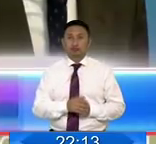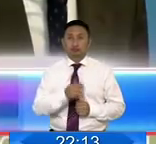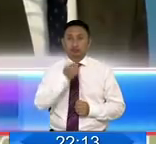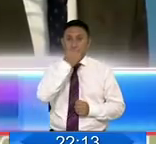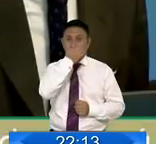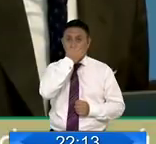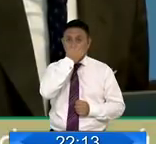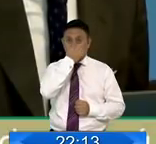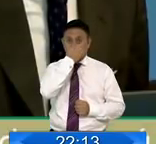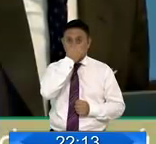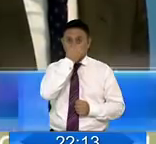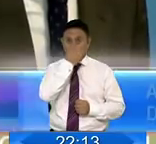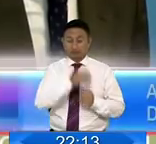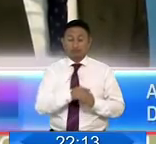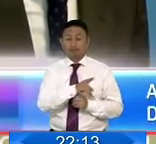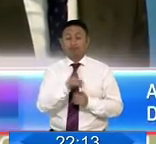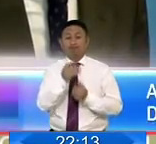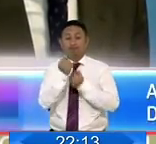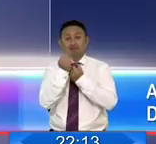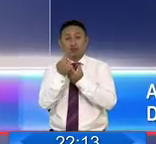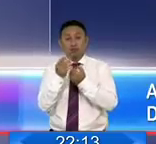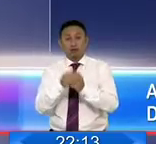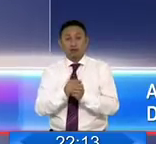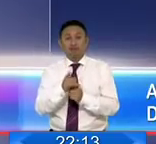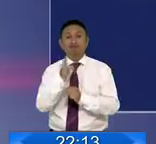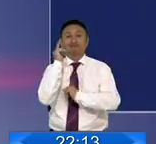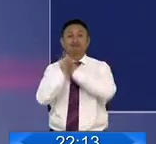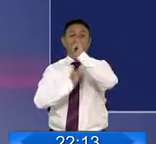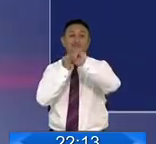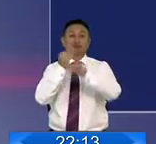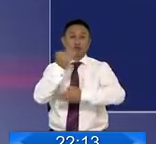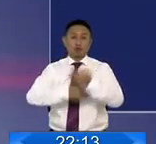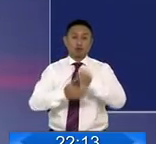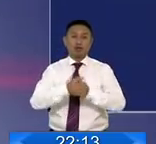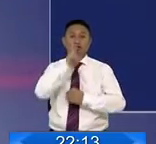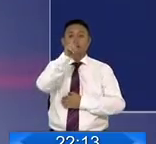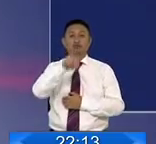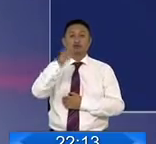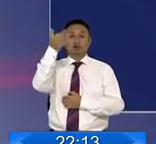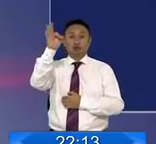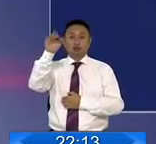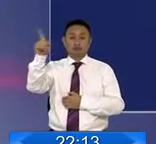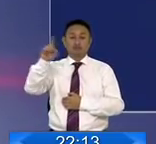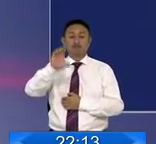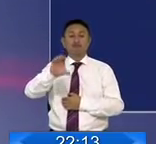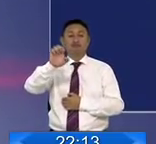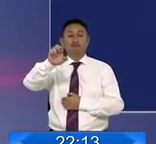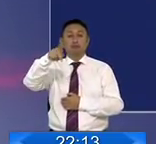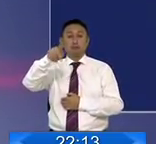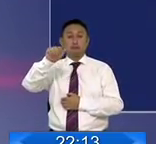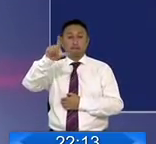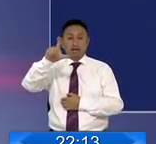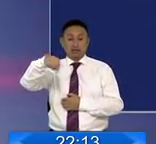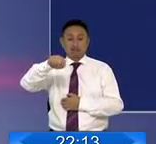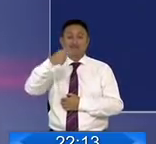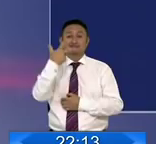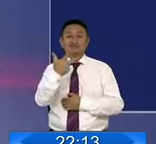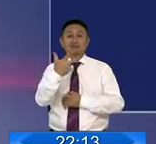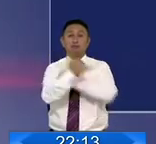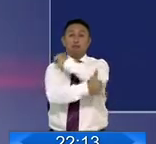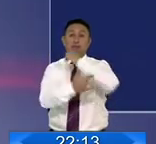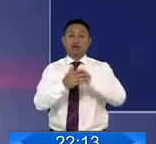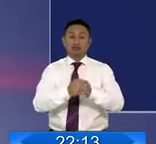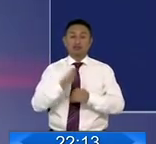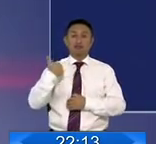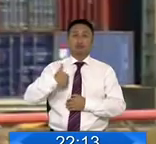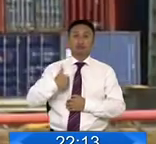su informe Perspectivas del Comercio Internacional de América Latina y el Caribe 2019, la CEPAL proyecta que solo 3 países suramericanos, Argentina,